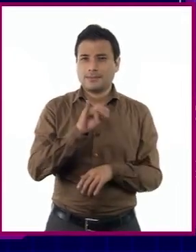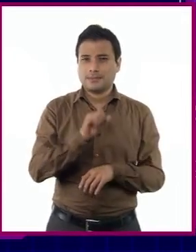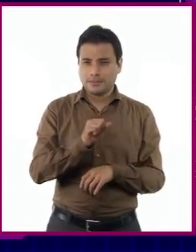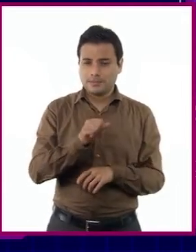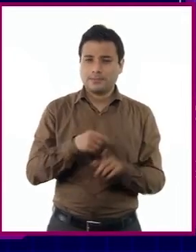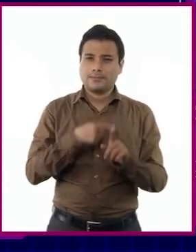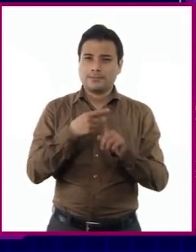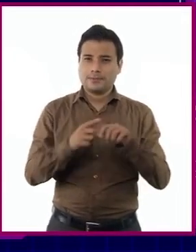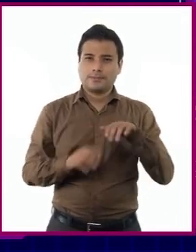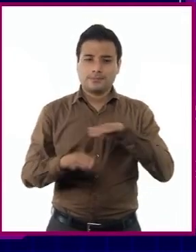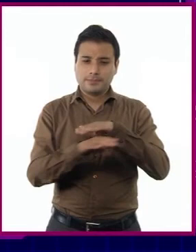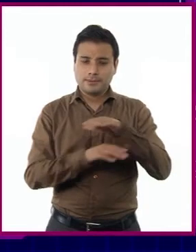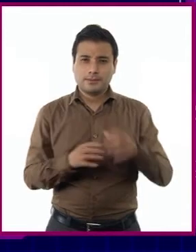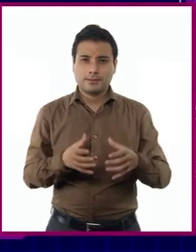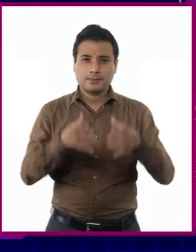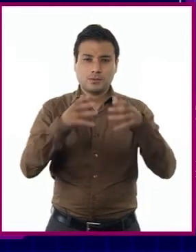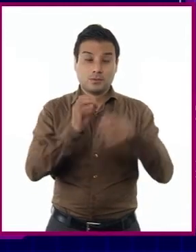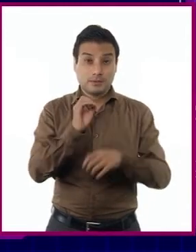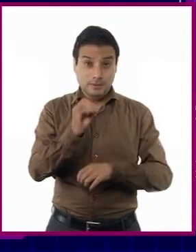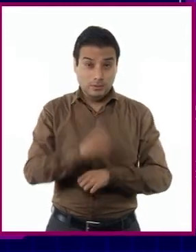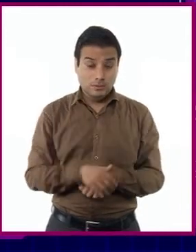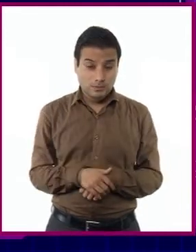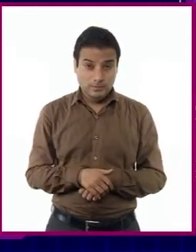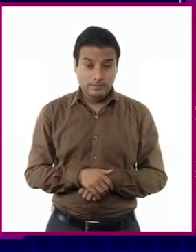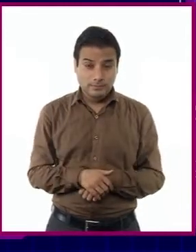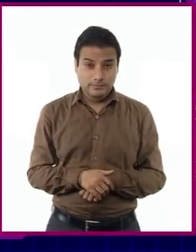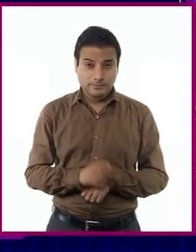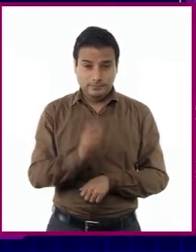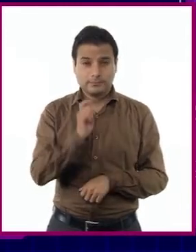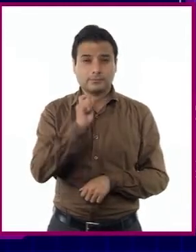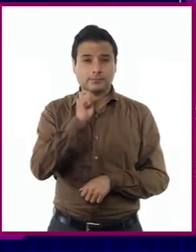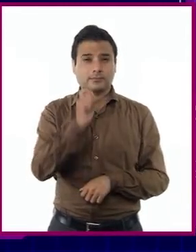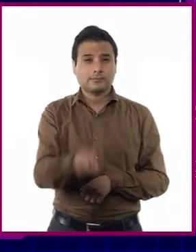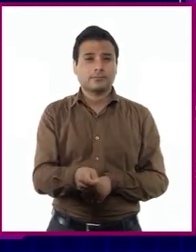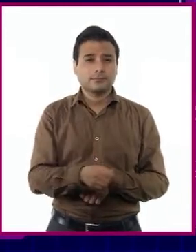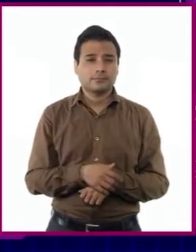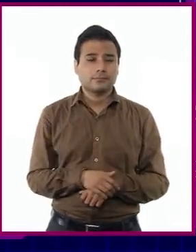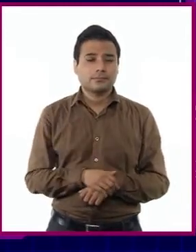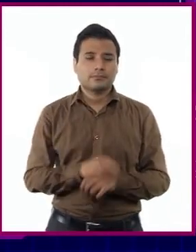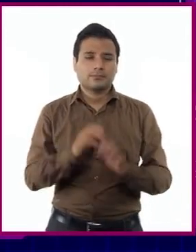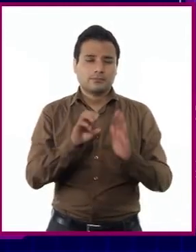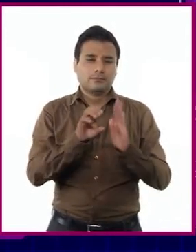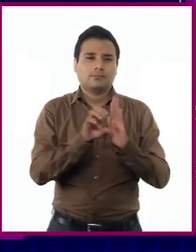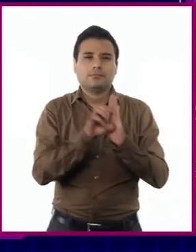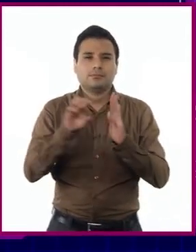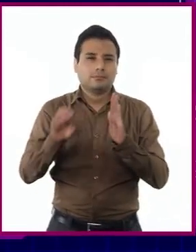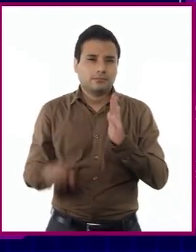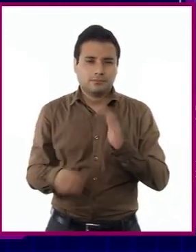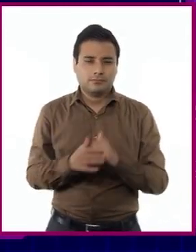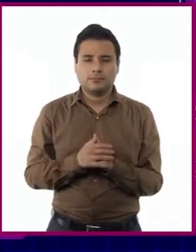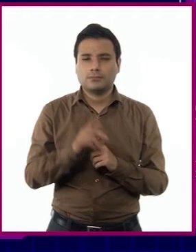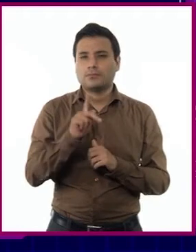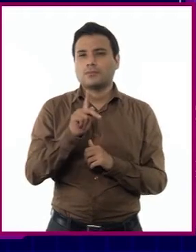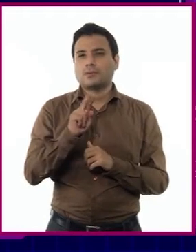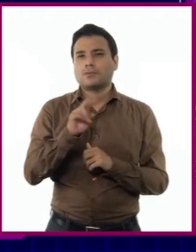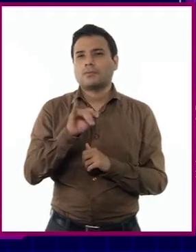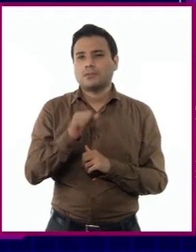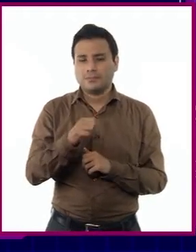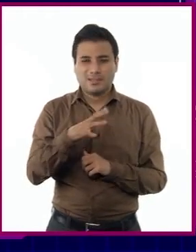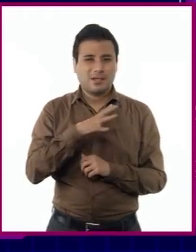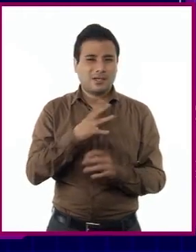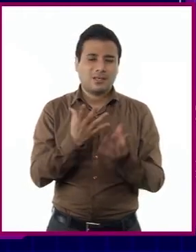cilindro son 0 es decir en el caso en que el prisma tenga infinidad de caras